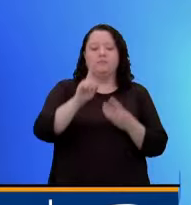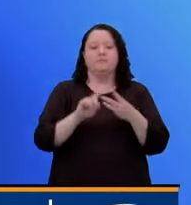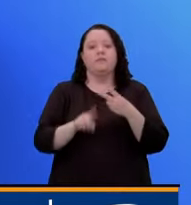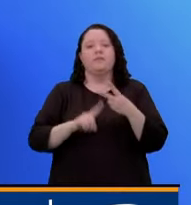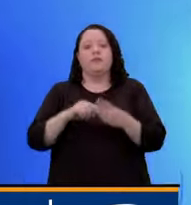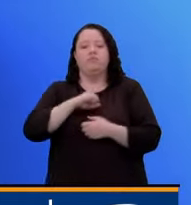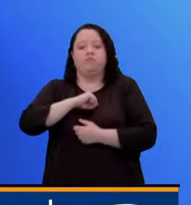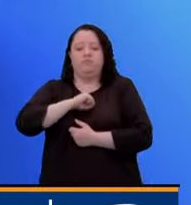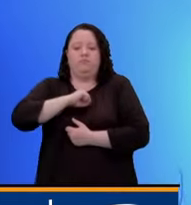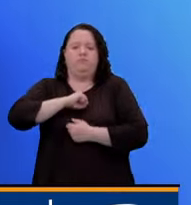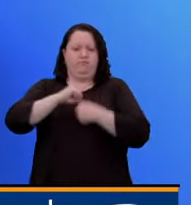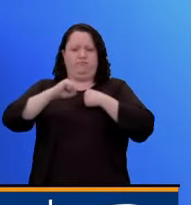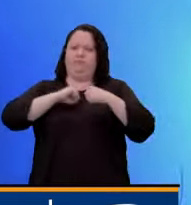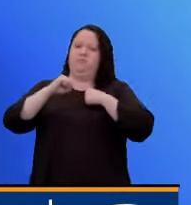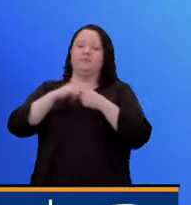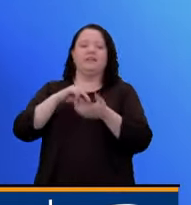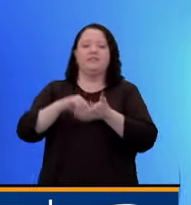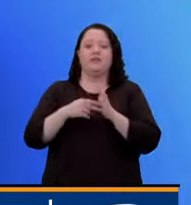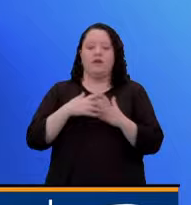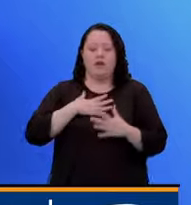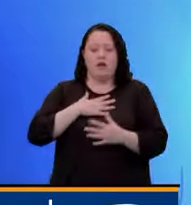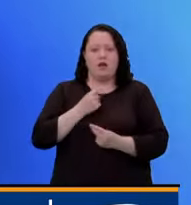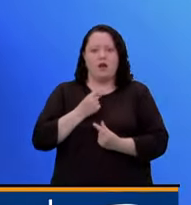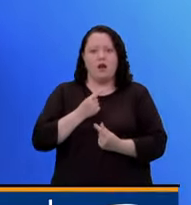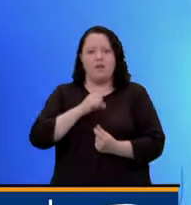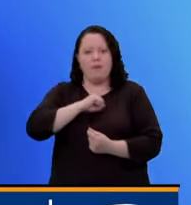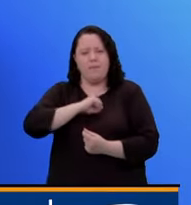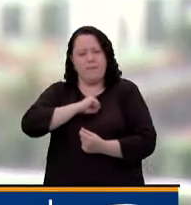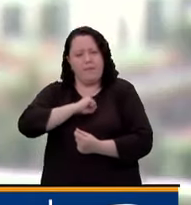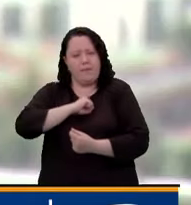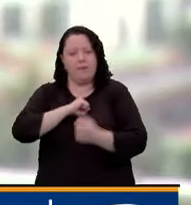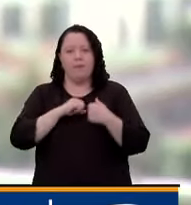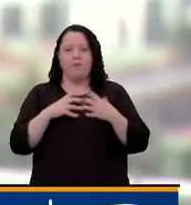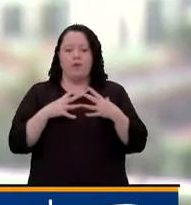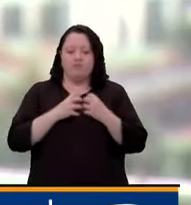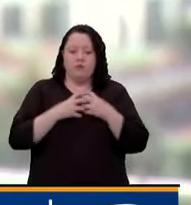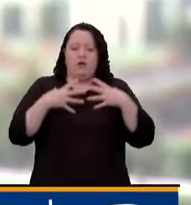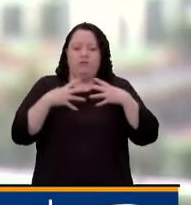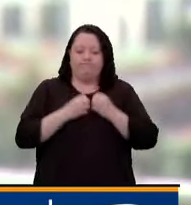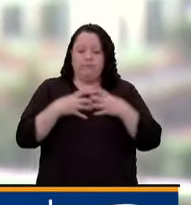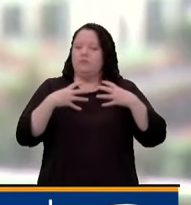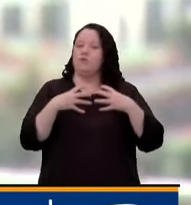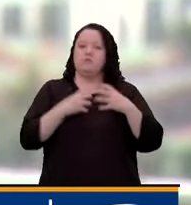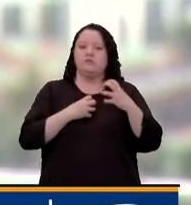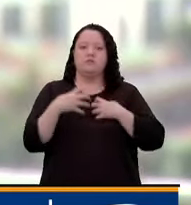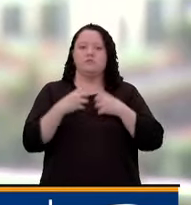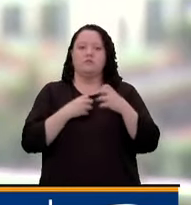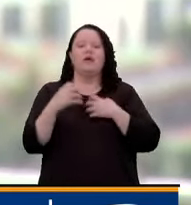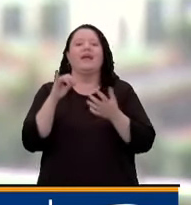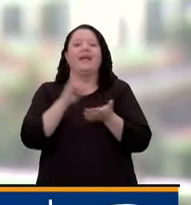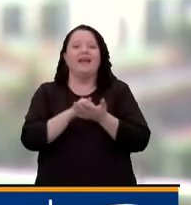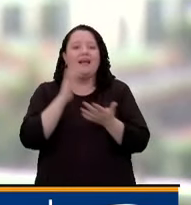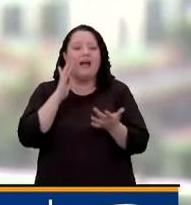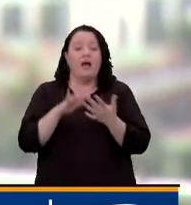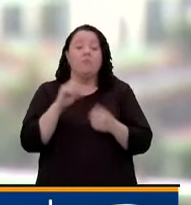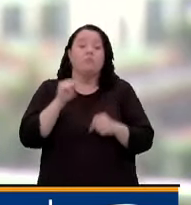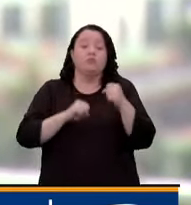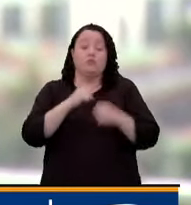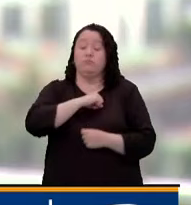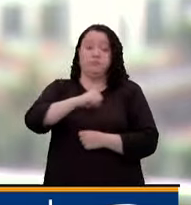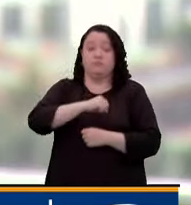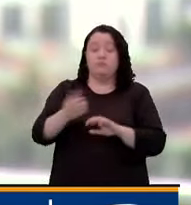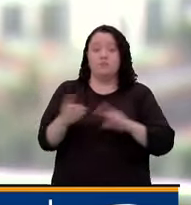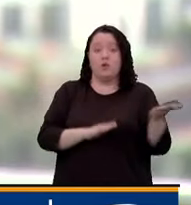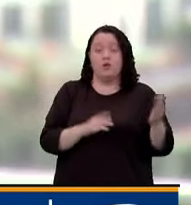arritmias, que es esto, que el corazón va más rápido y no se contrae de manera rítmica. Incluso hay un mayor riesgo de muerte súbita.